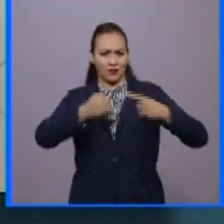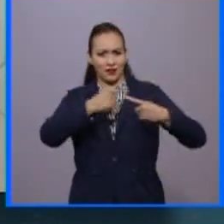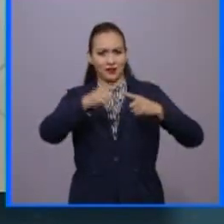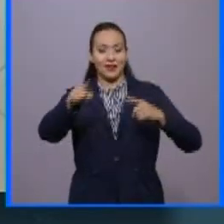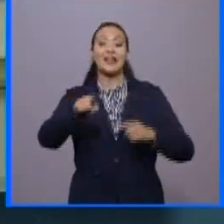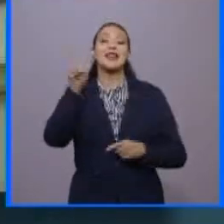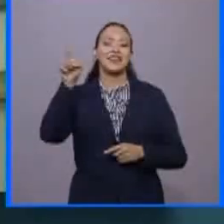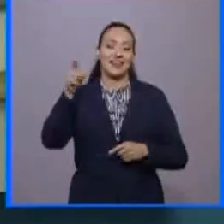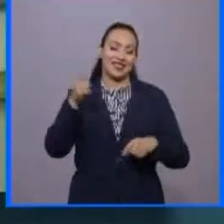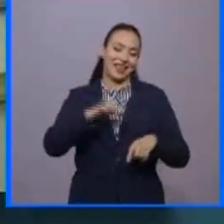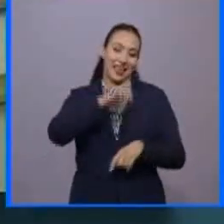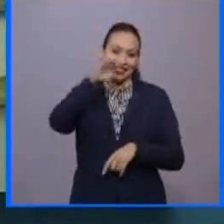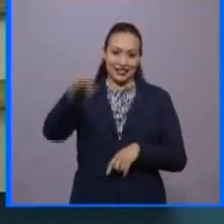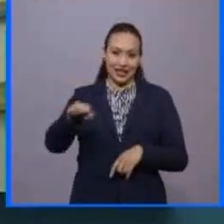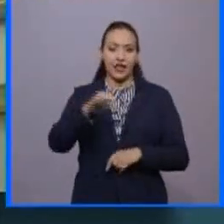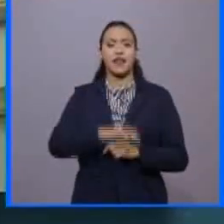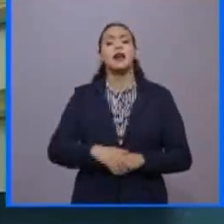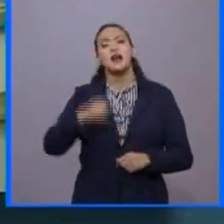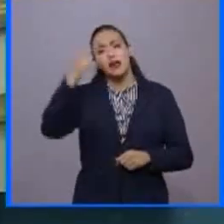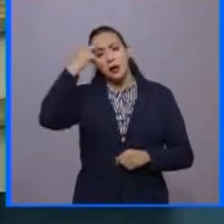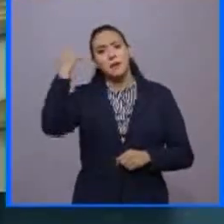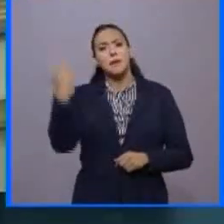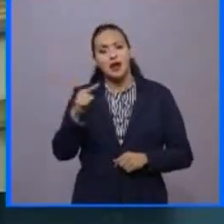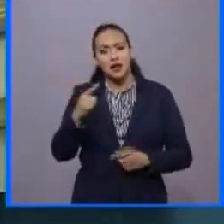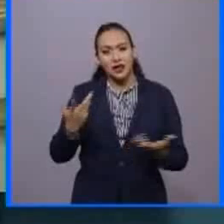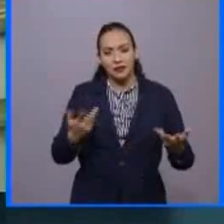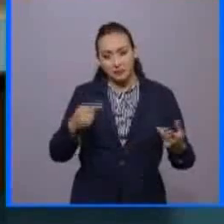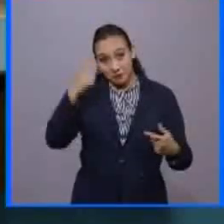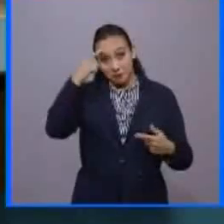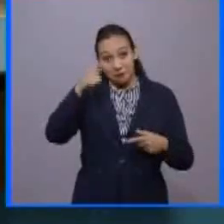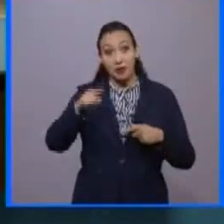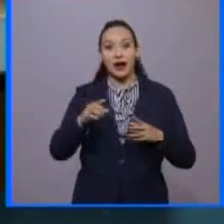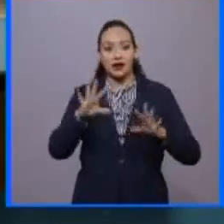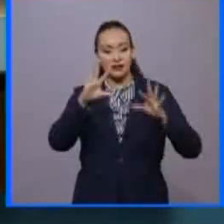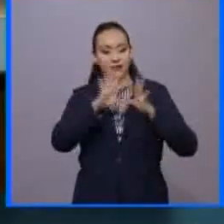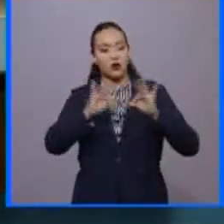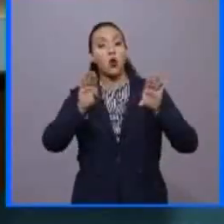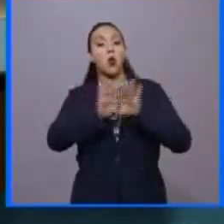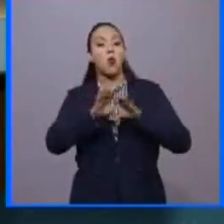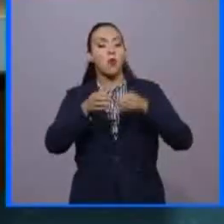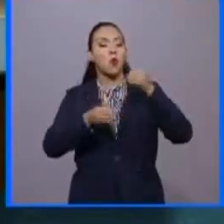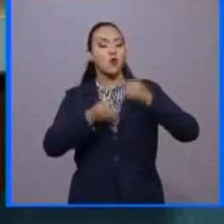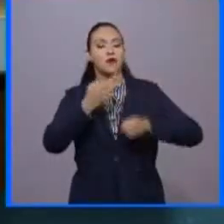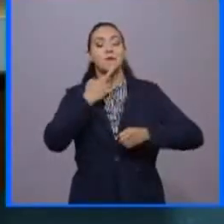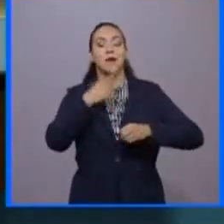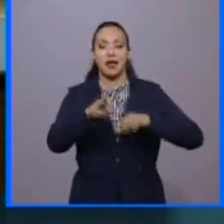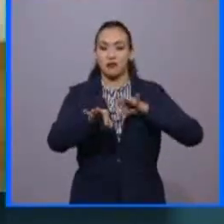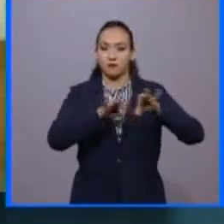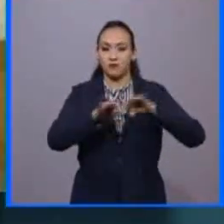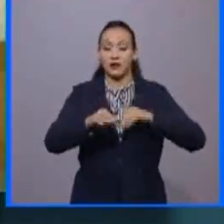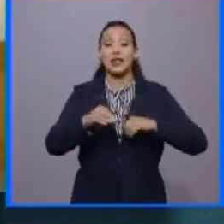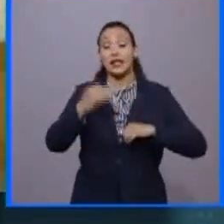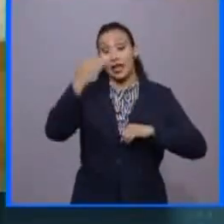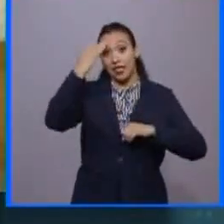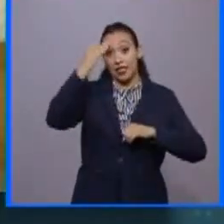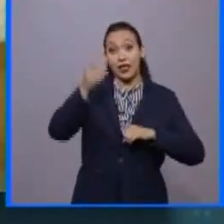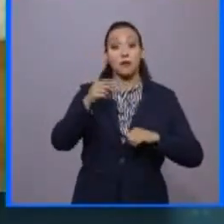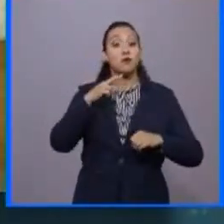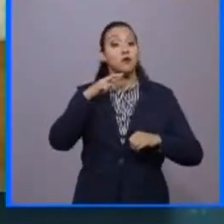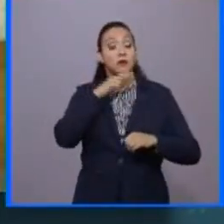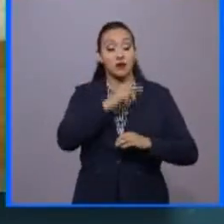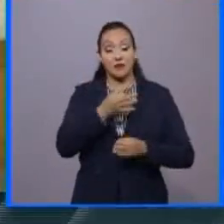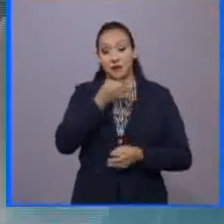de Ensenada con el objetivo de coordinar acciones para mejorar la calidad del servicio judicial y reducir los tiempos de respuesta a